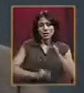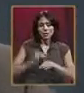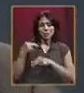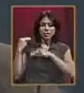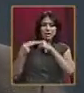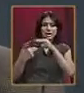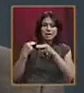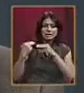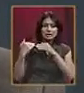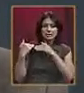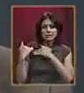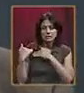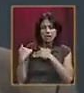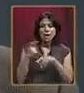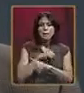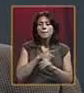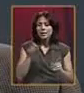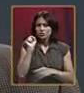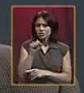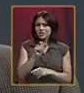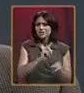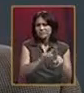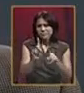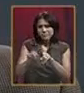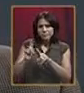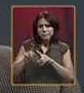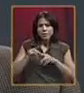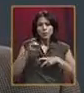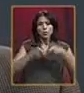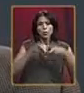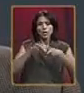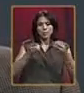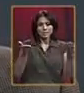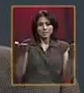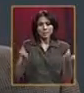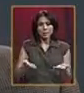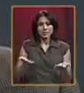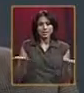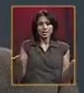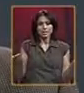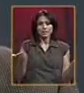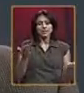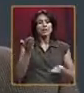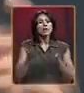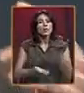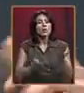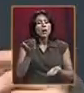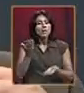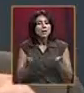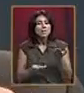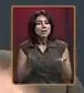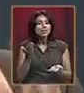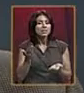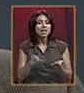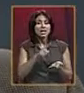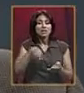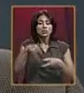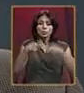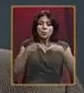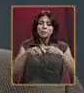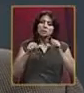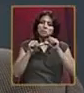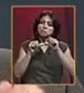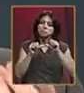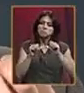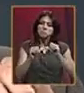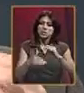tan pesadas, pero sí hay una serie de problemas que están presentes, que probablemente seguirán presentes después del